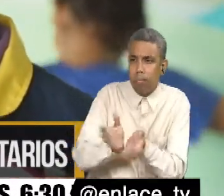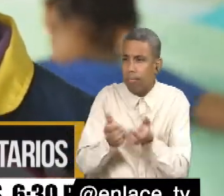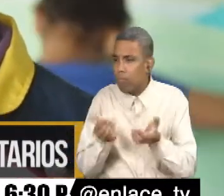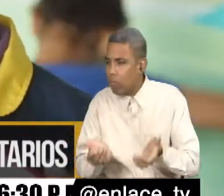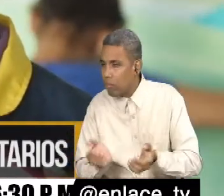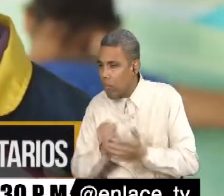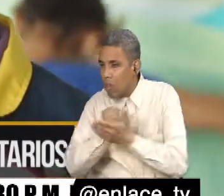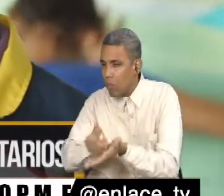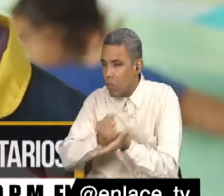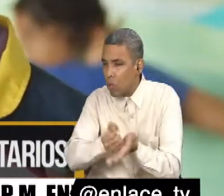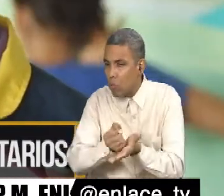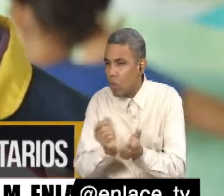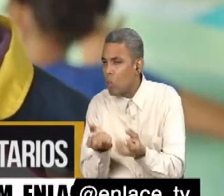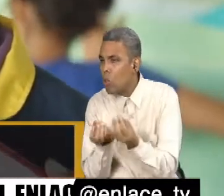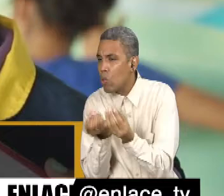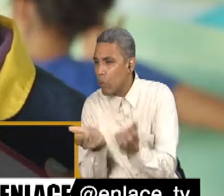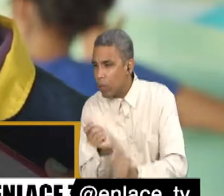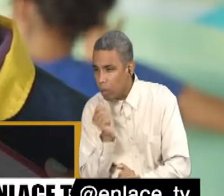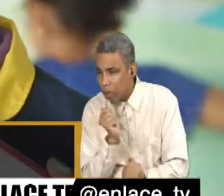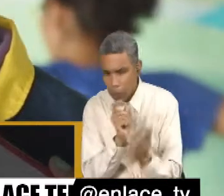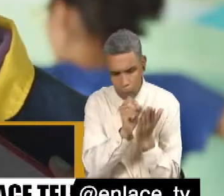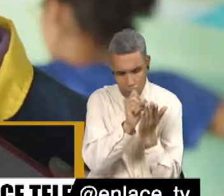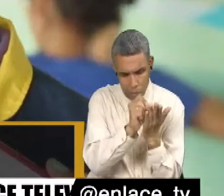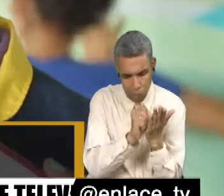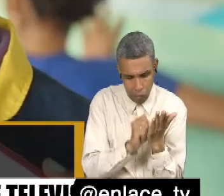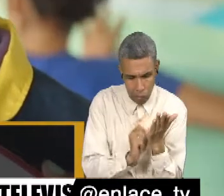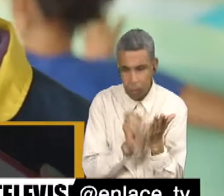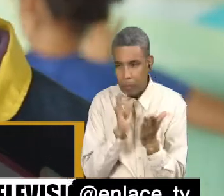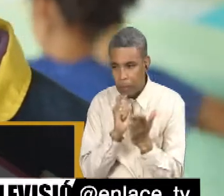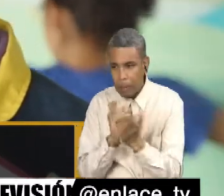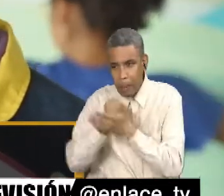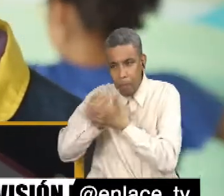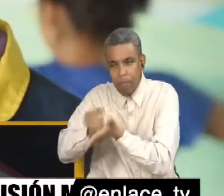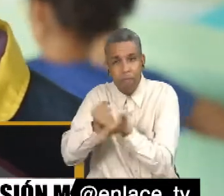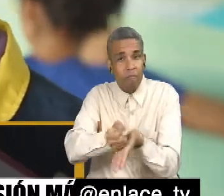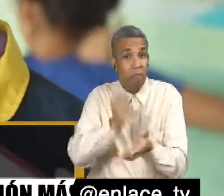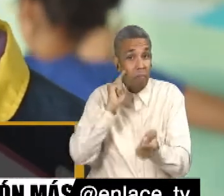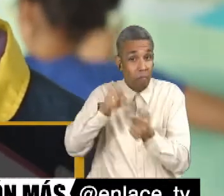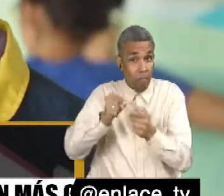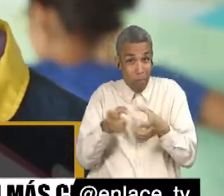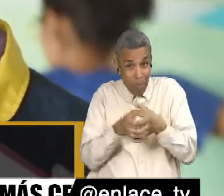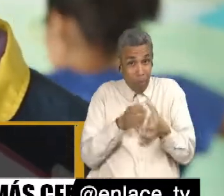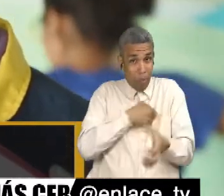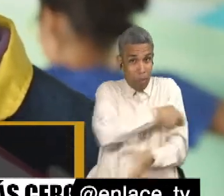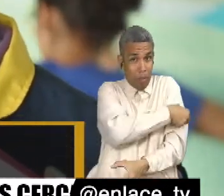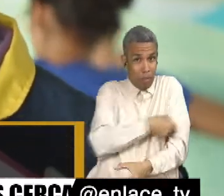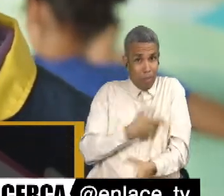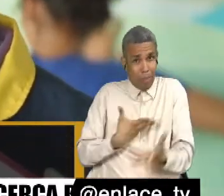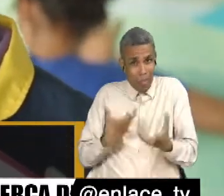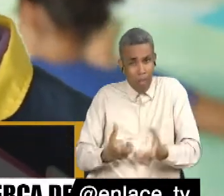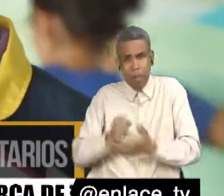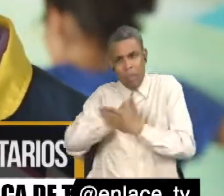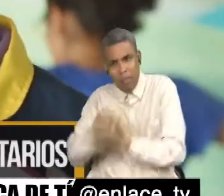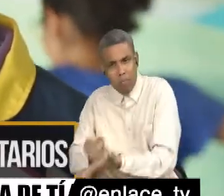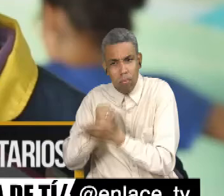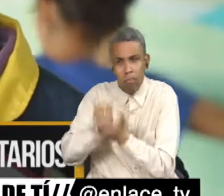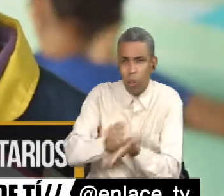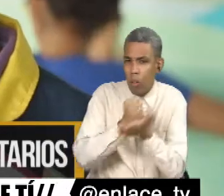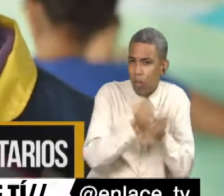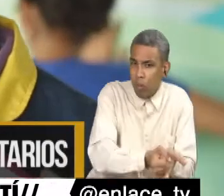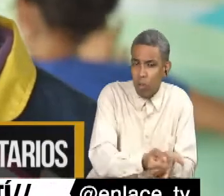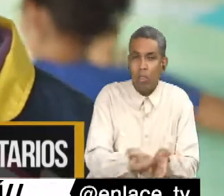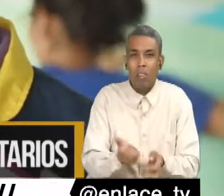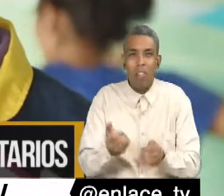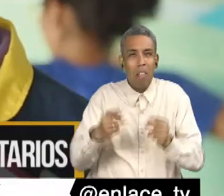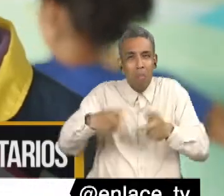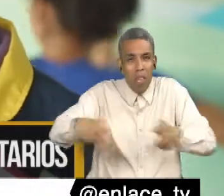ayudas. Y también queremos acá desde el Consejo Municipal del Riesgo brindar toda la ayuda a cada una de las